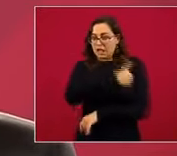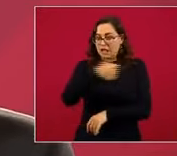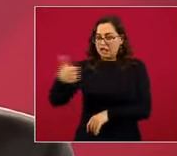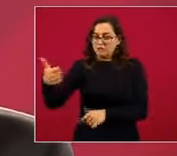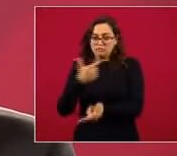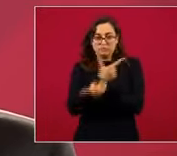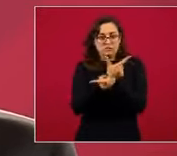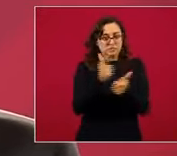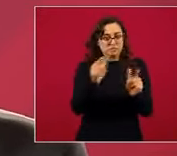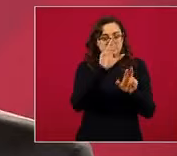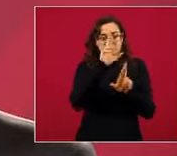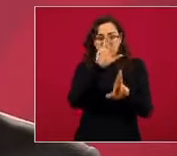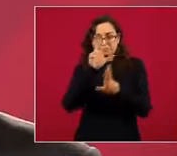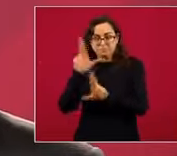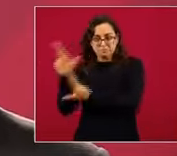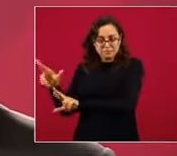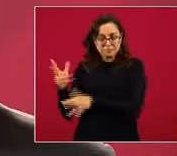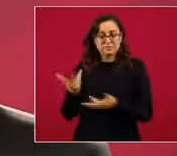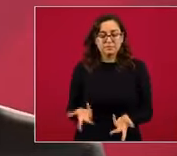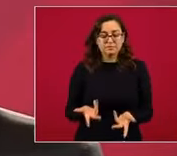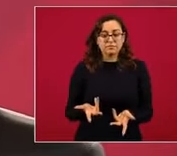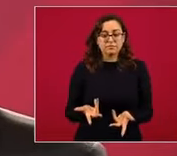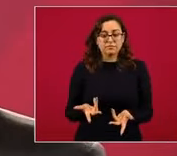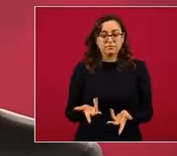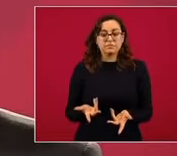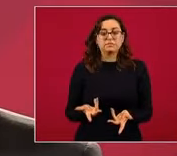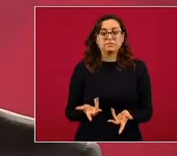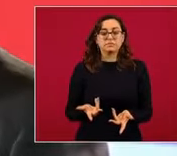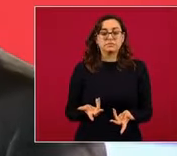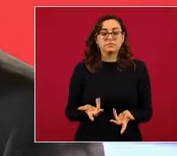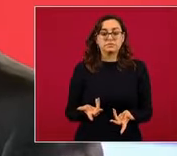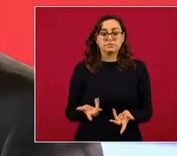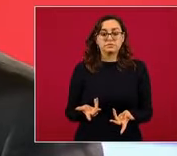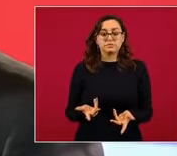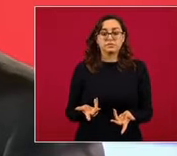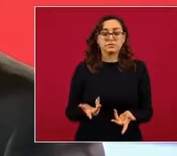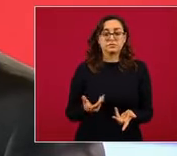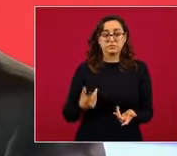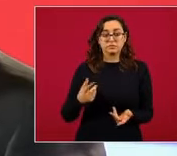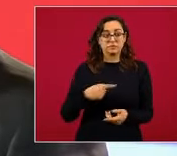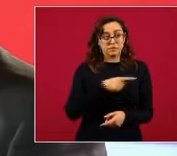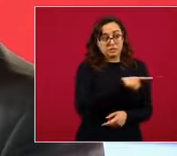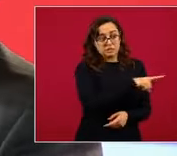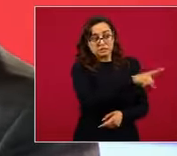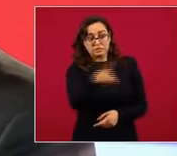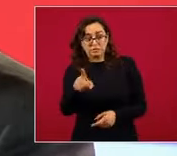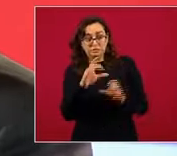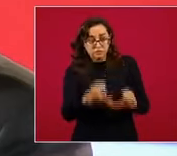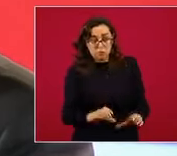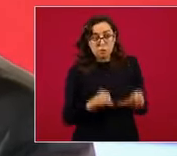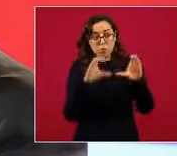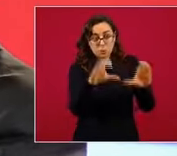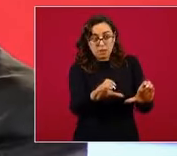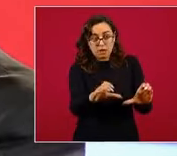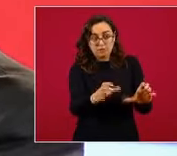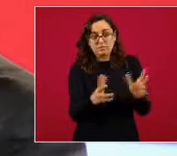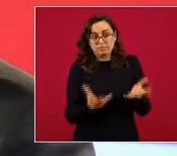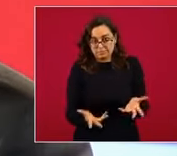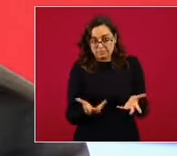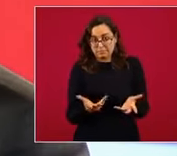por importante que es la prevención hacia los demás, no se puede